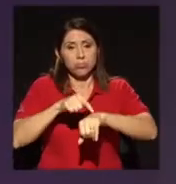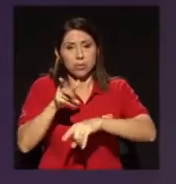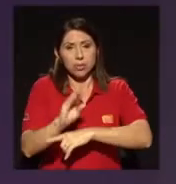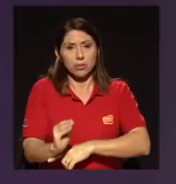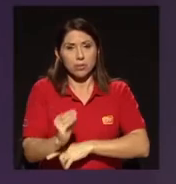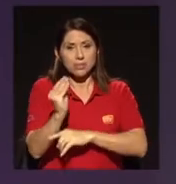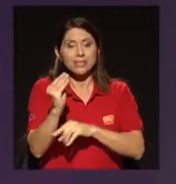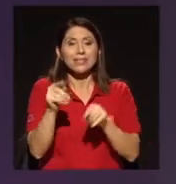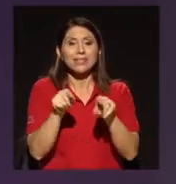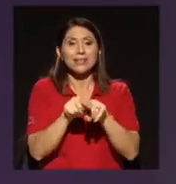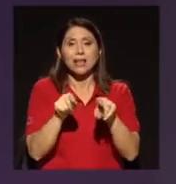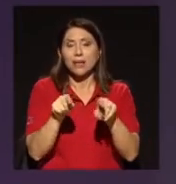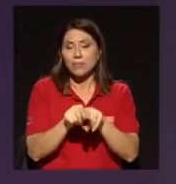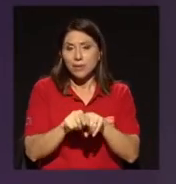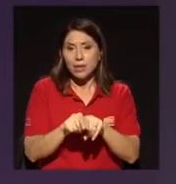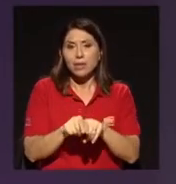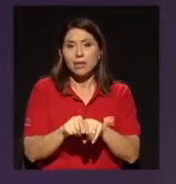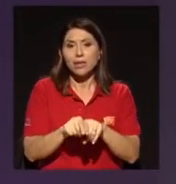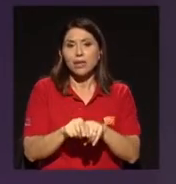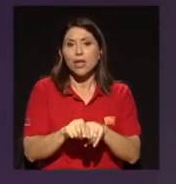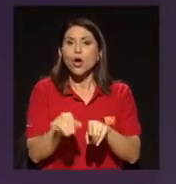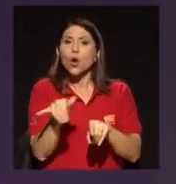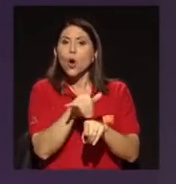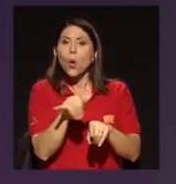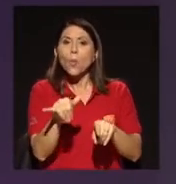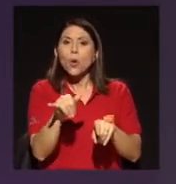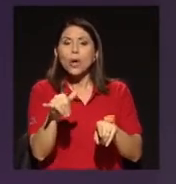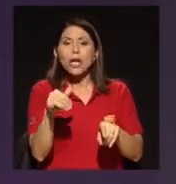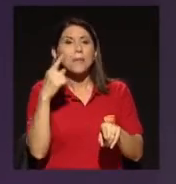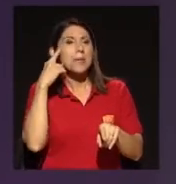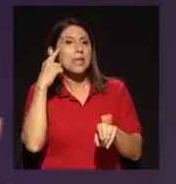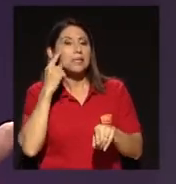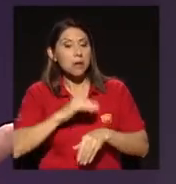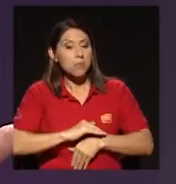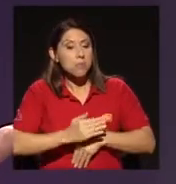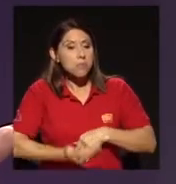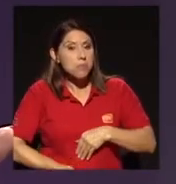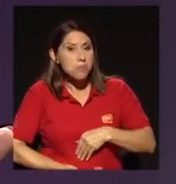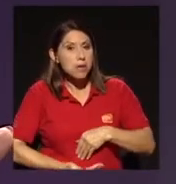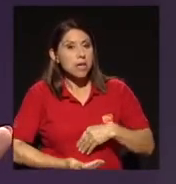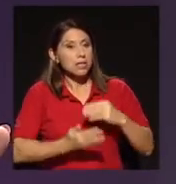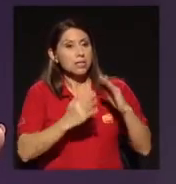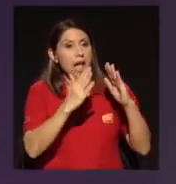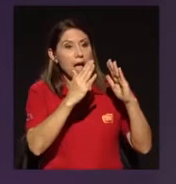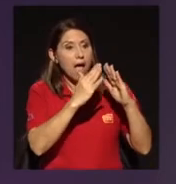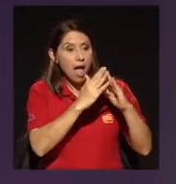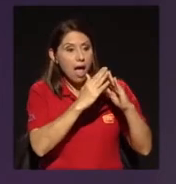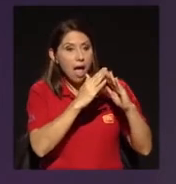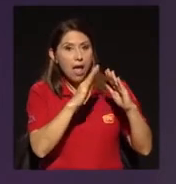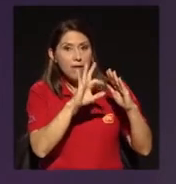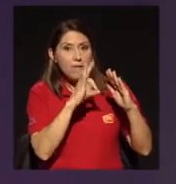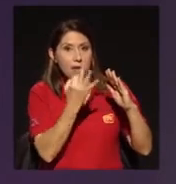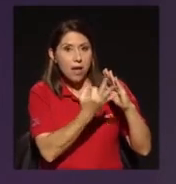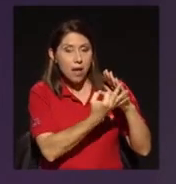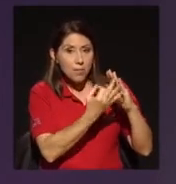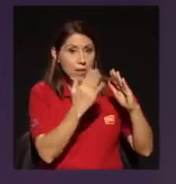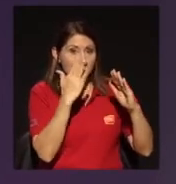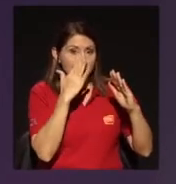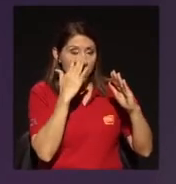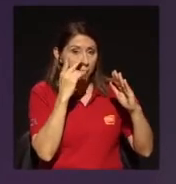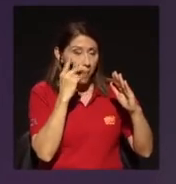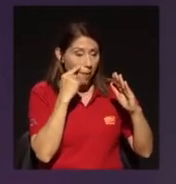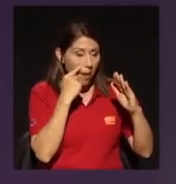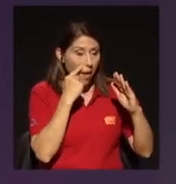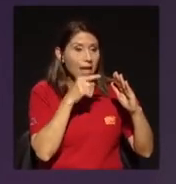cómo salir del hogar paterno donde la comida no alcanza. Y entonces ahí también está el tema de las